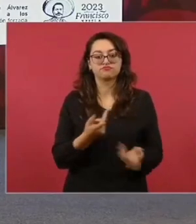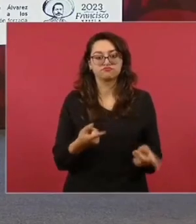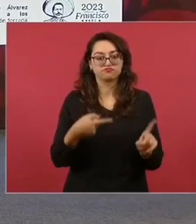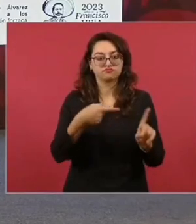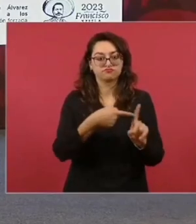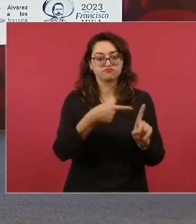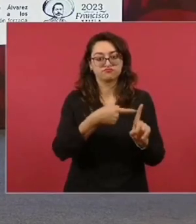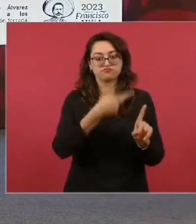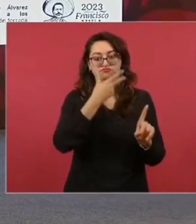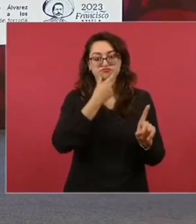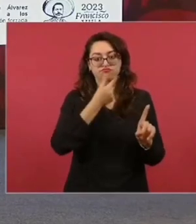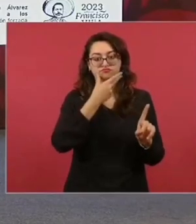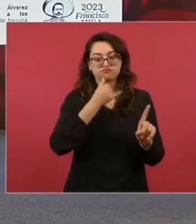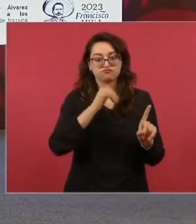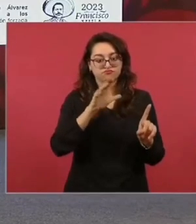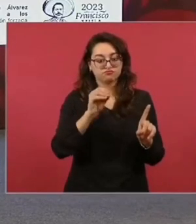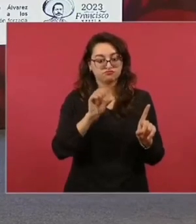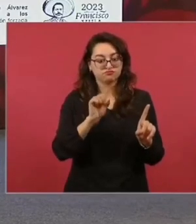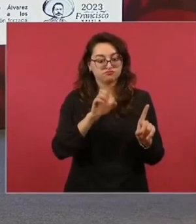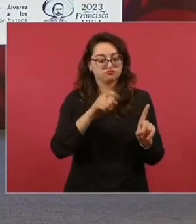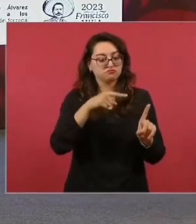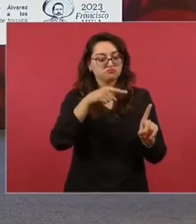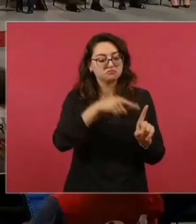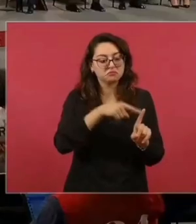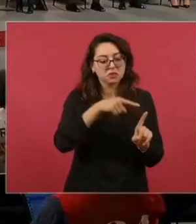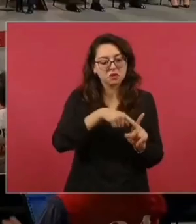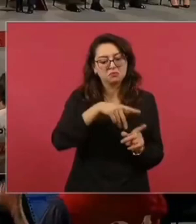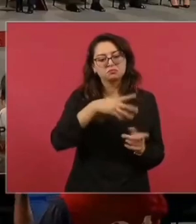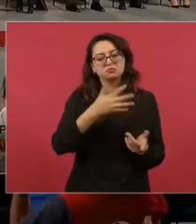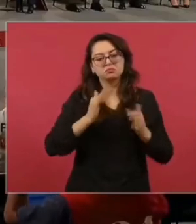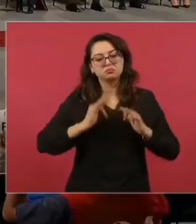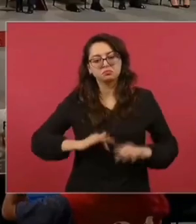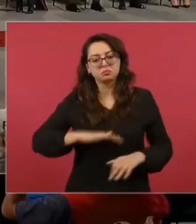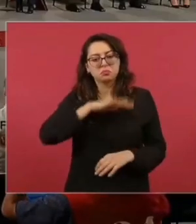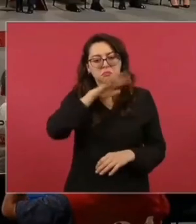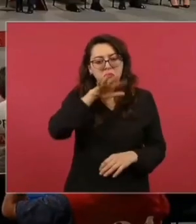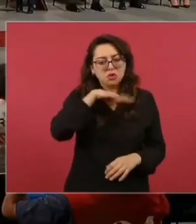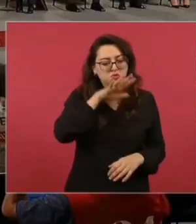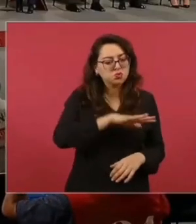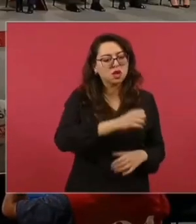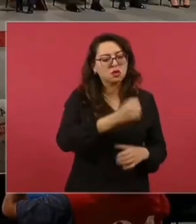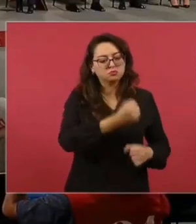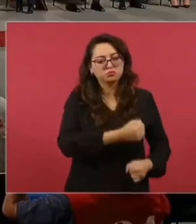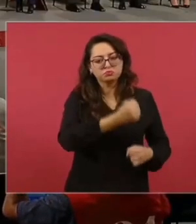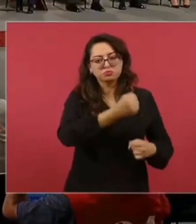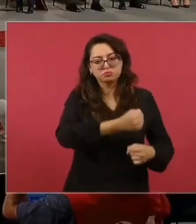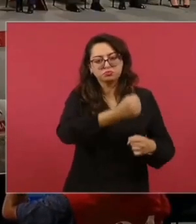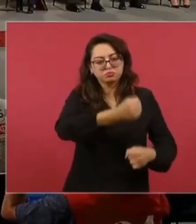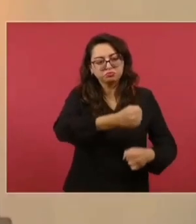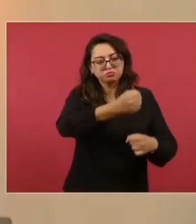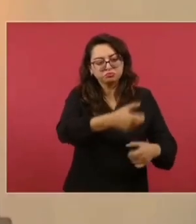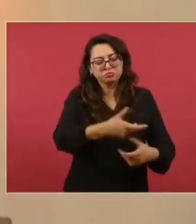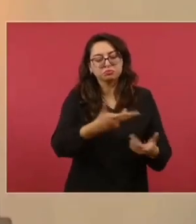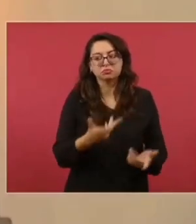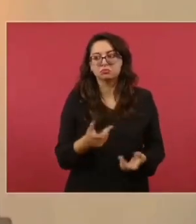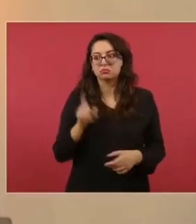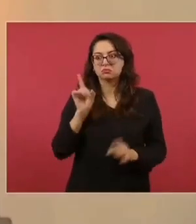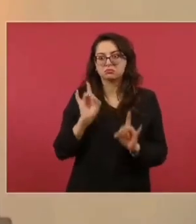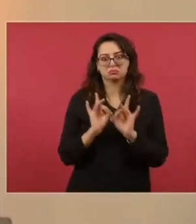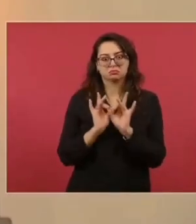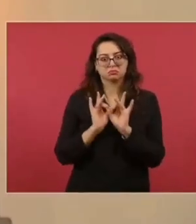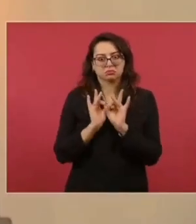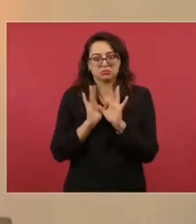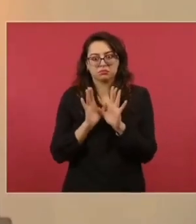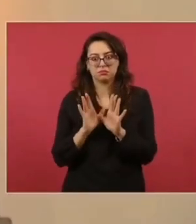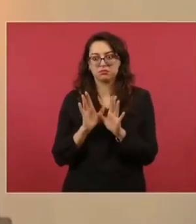Francisco N. Él es era un pepenador que fue detenido en diciembre del 2018 por elementos de la Fiscalía